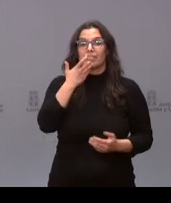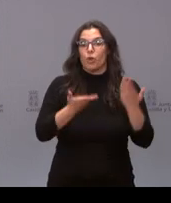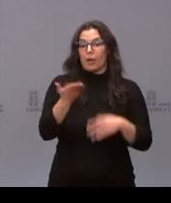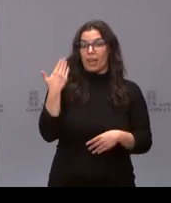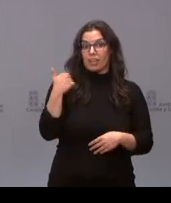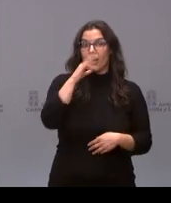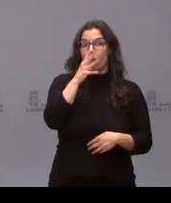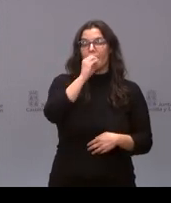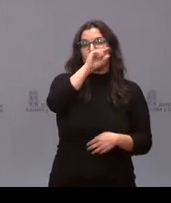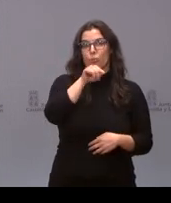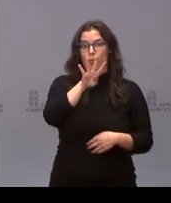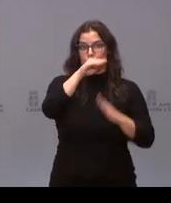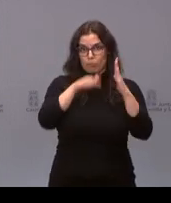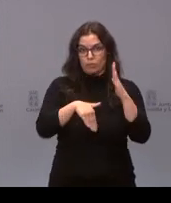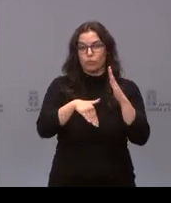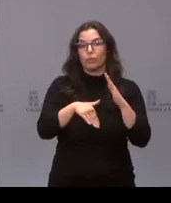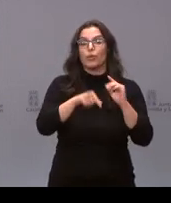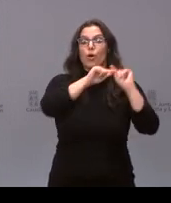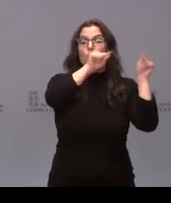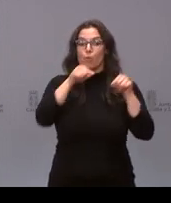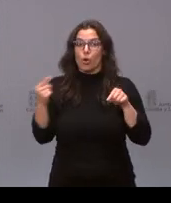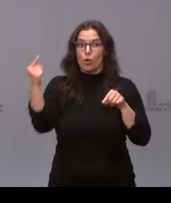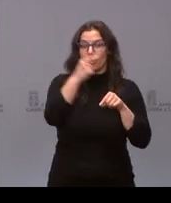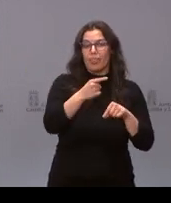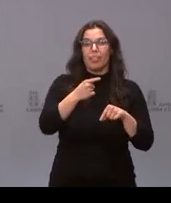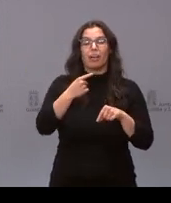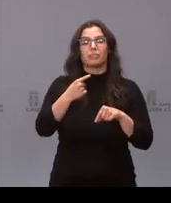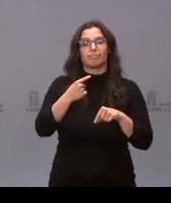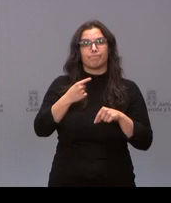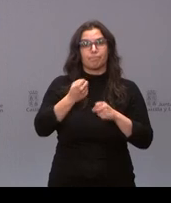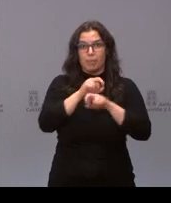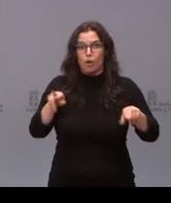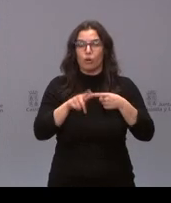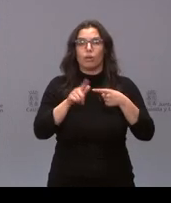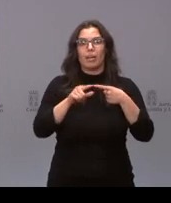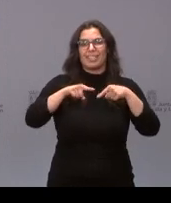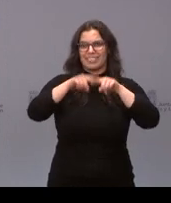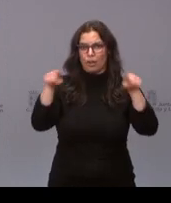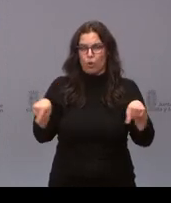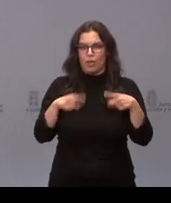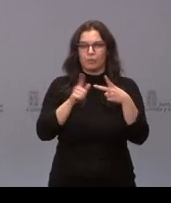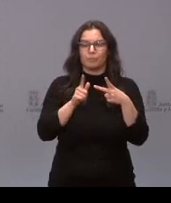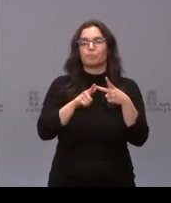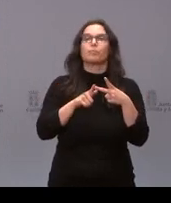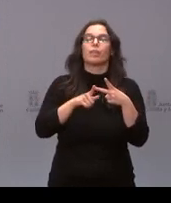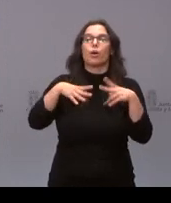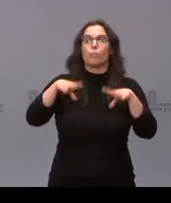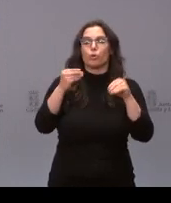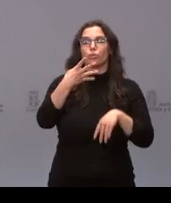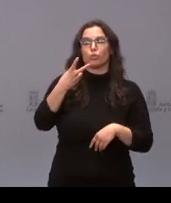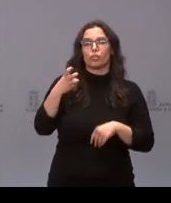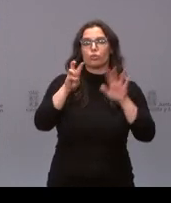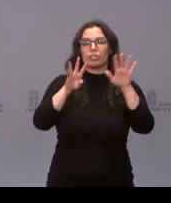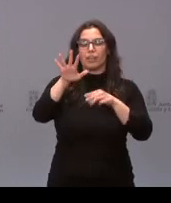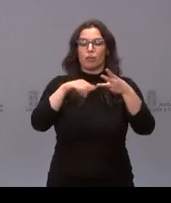ayer por provincias en un riesgo muy alto se encuentra en segovia con 351 burgos con 285